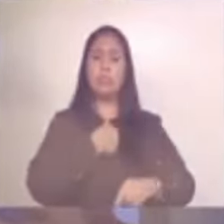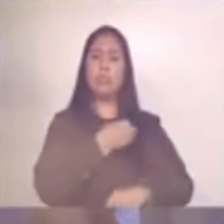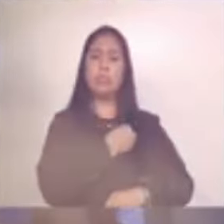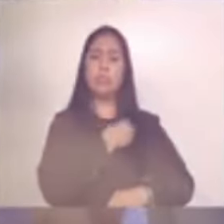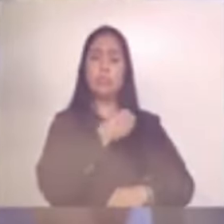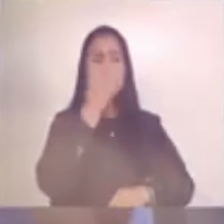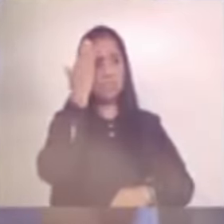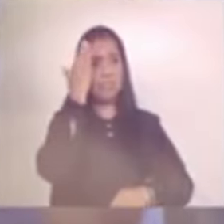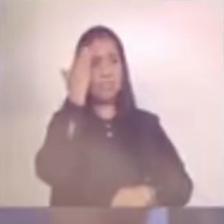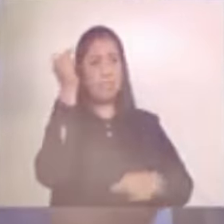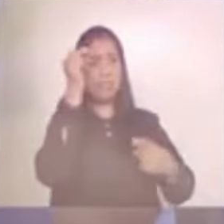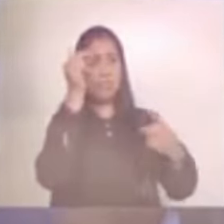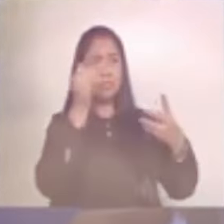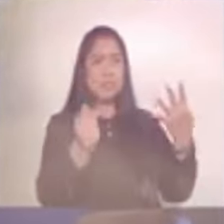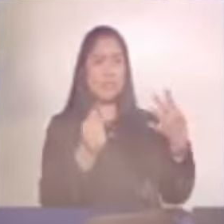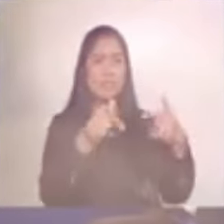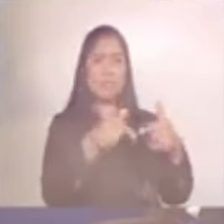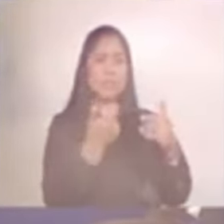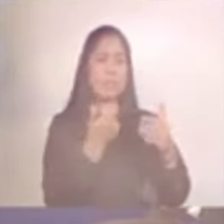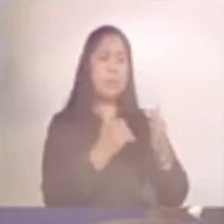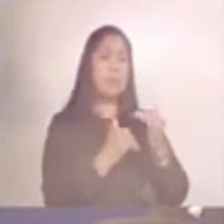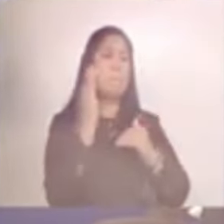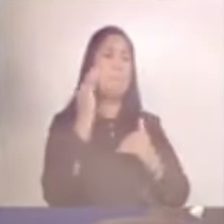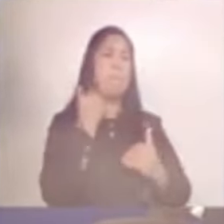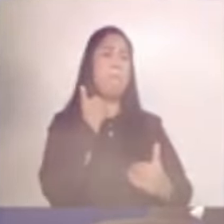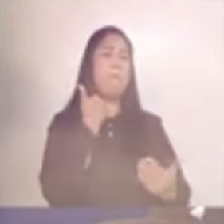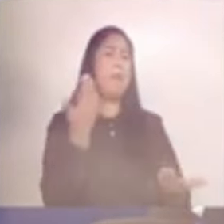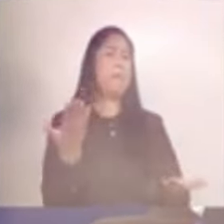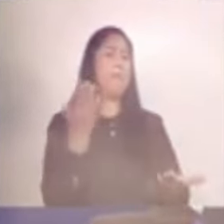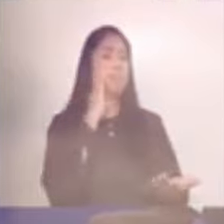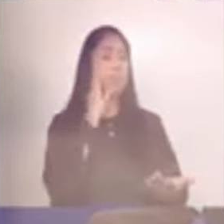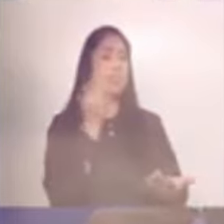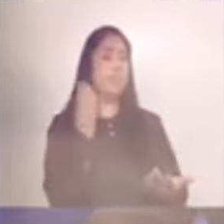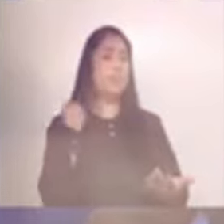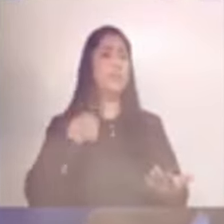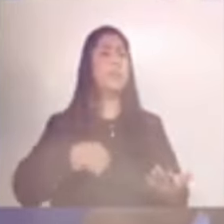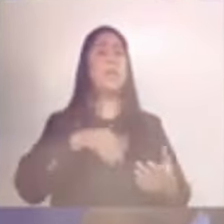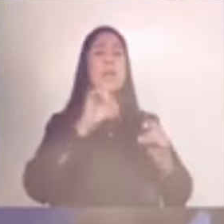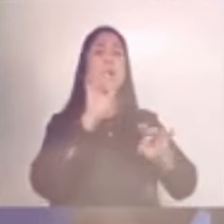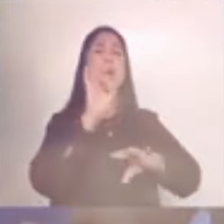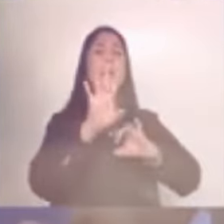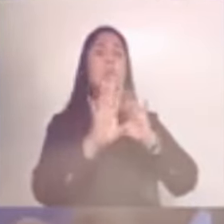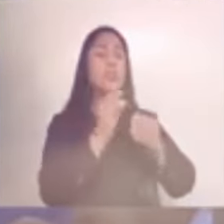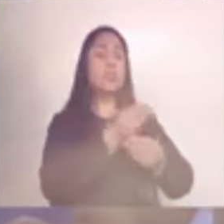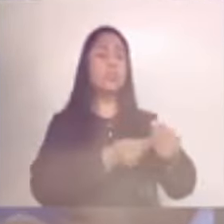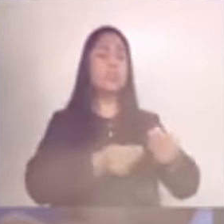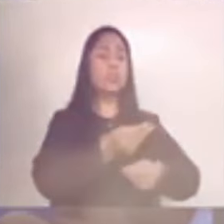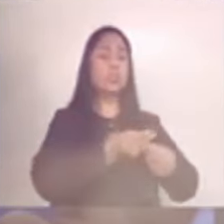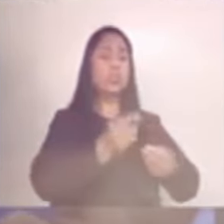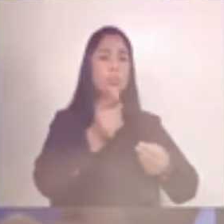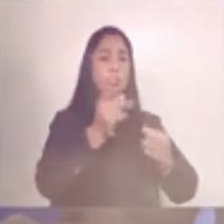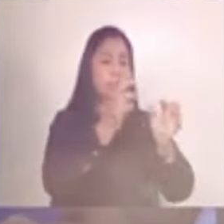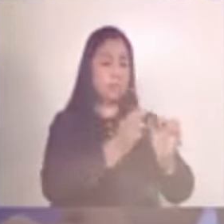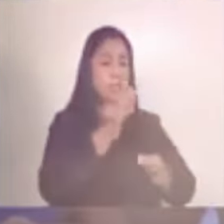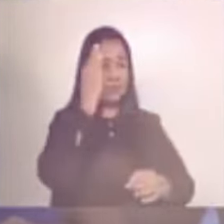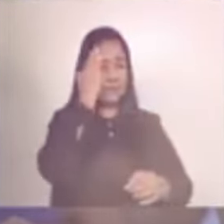que han dado este incremento y cuáles son algunos de los productos para que la población sepa